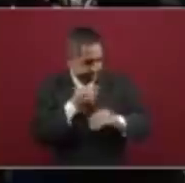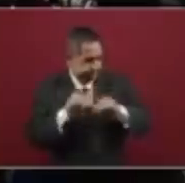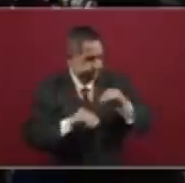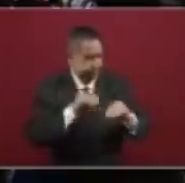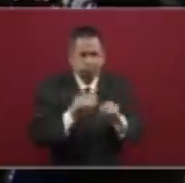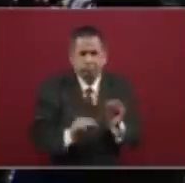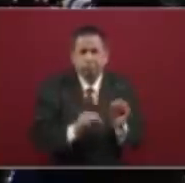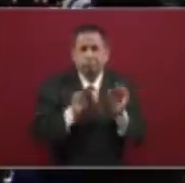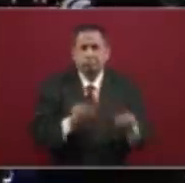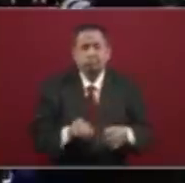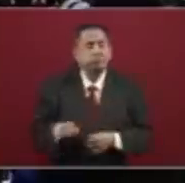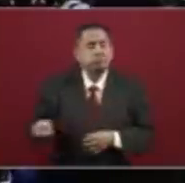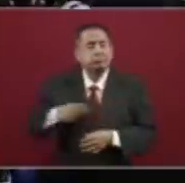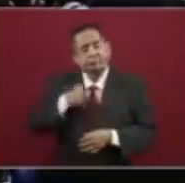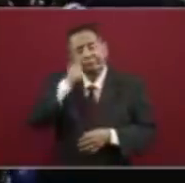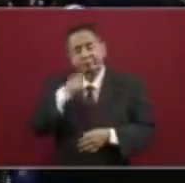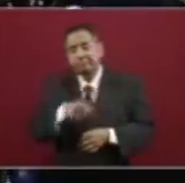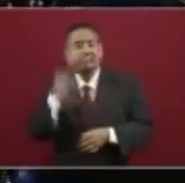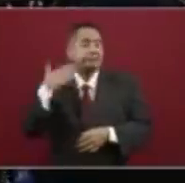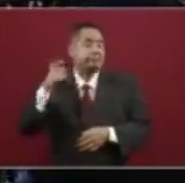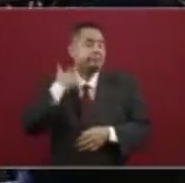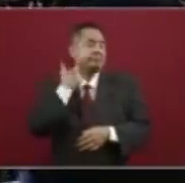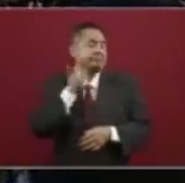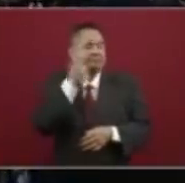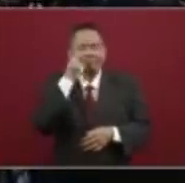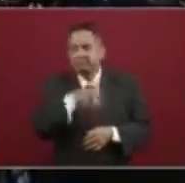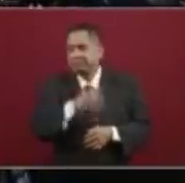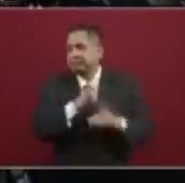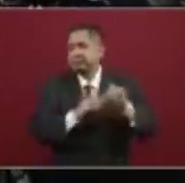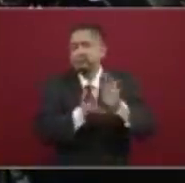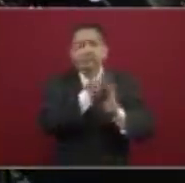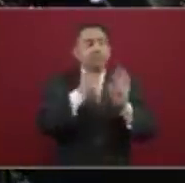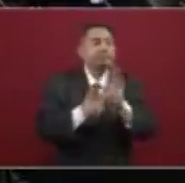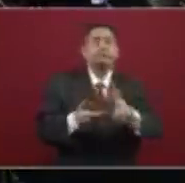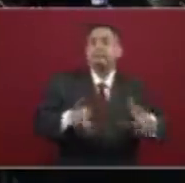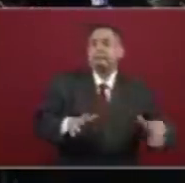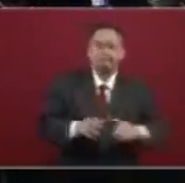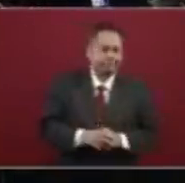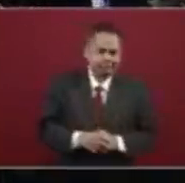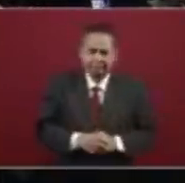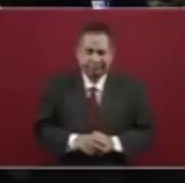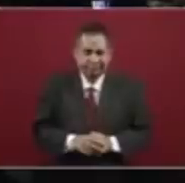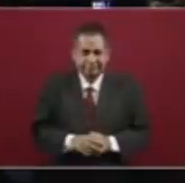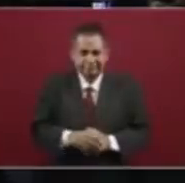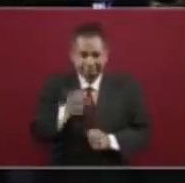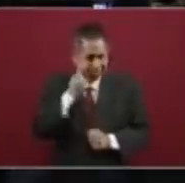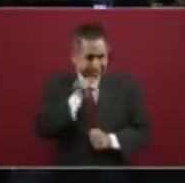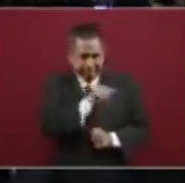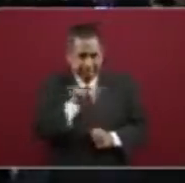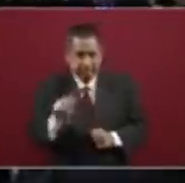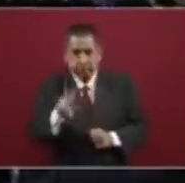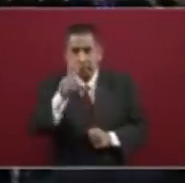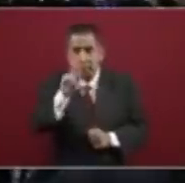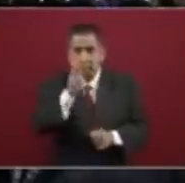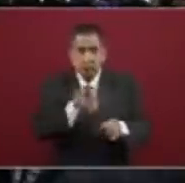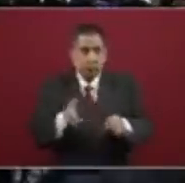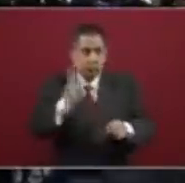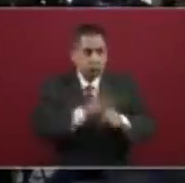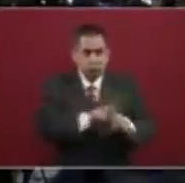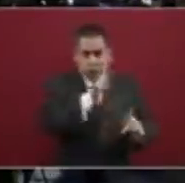y eso no les importó porque iban sobre la obra. Lo peor de todo es que hay 80 hospitales que